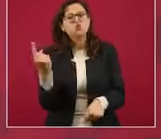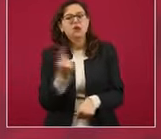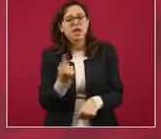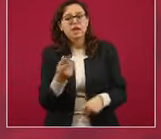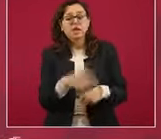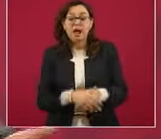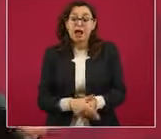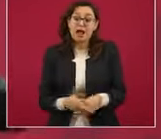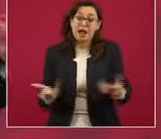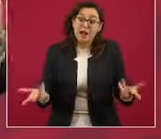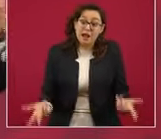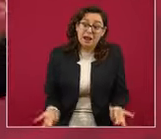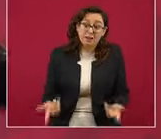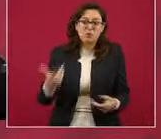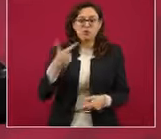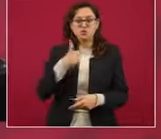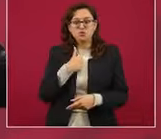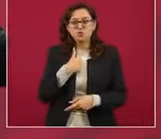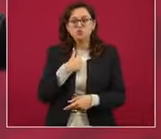que